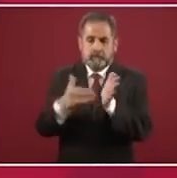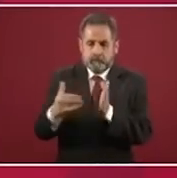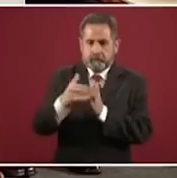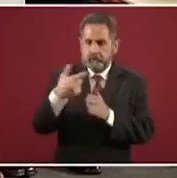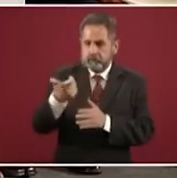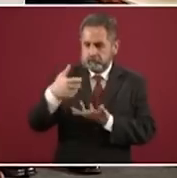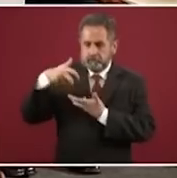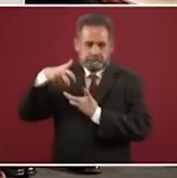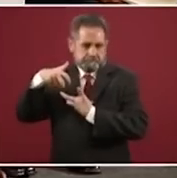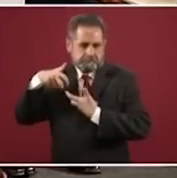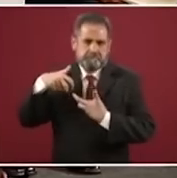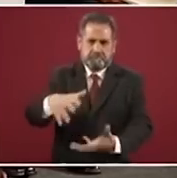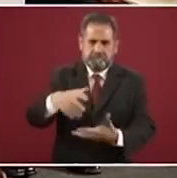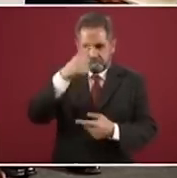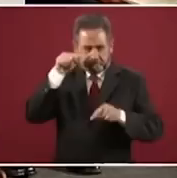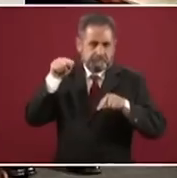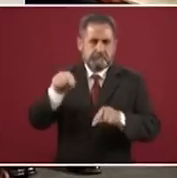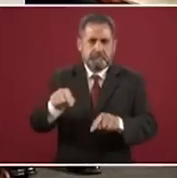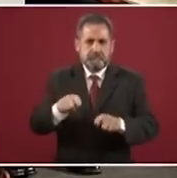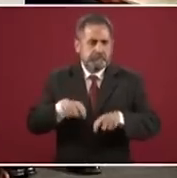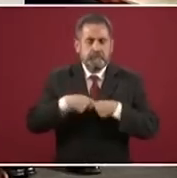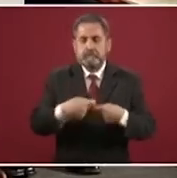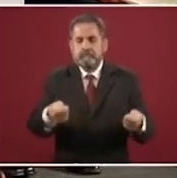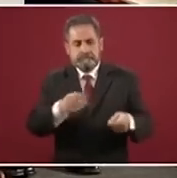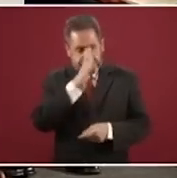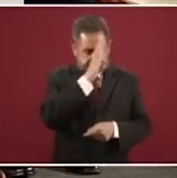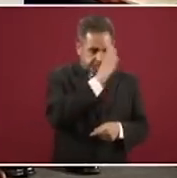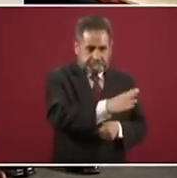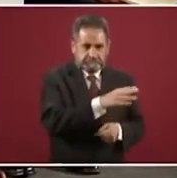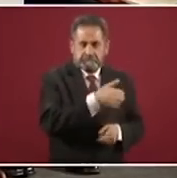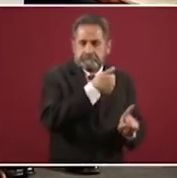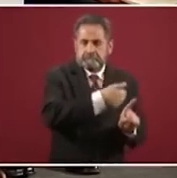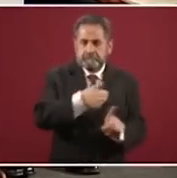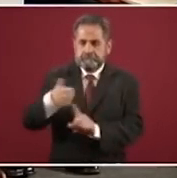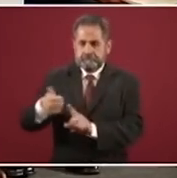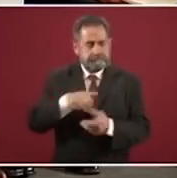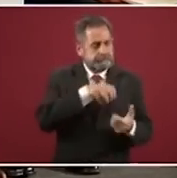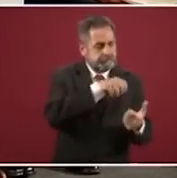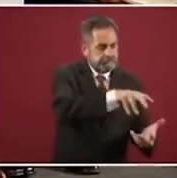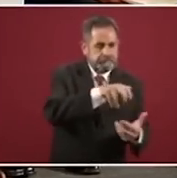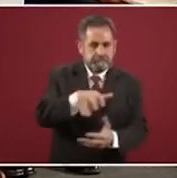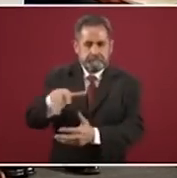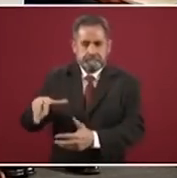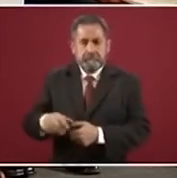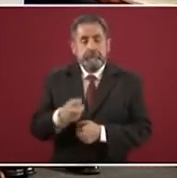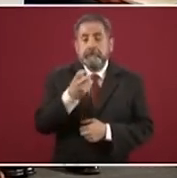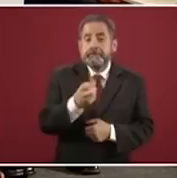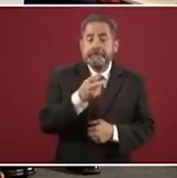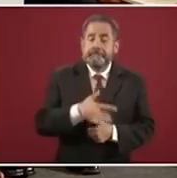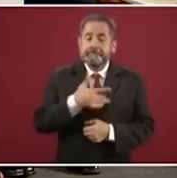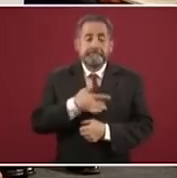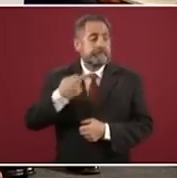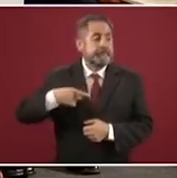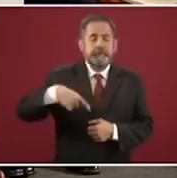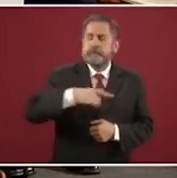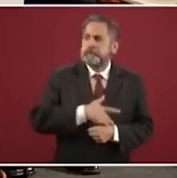que se van a entregar de manera directa. Así nos ayuda la gente